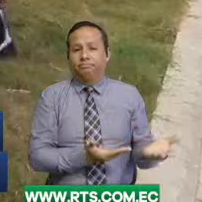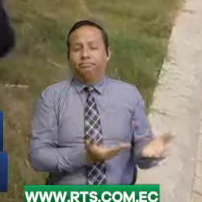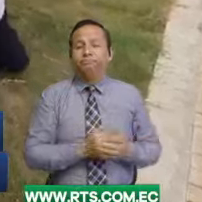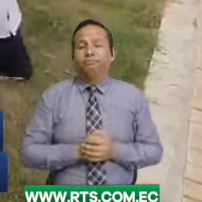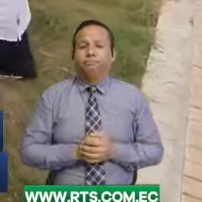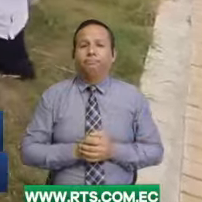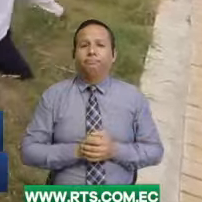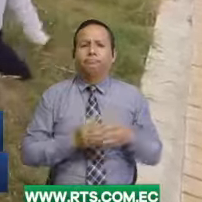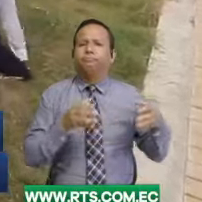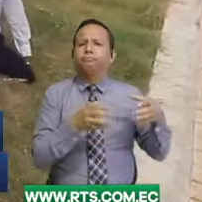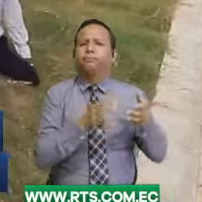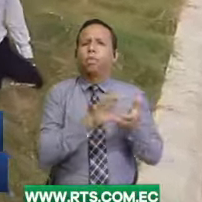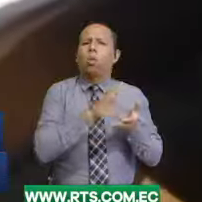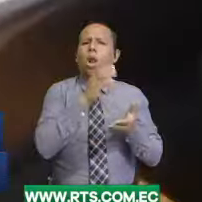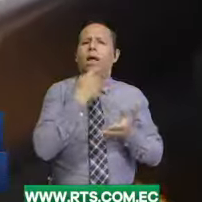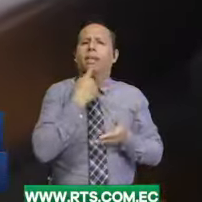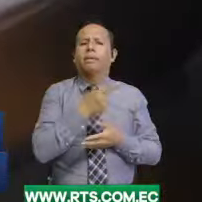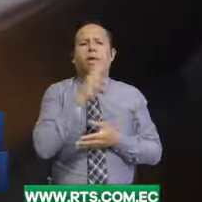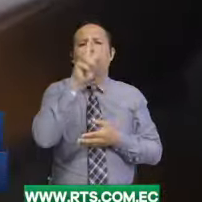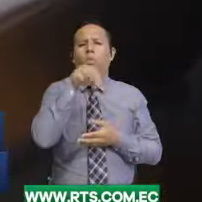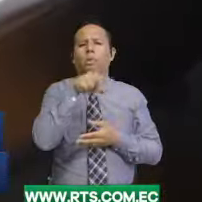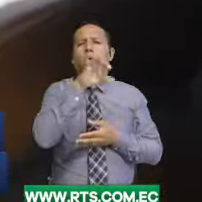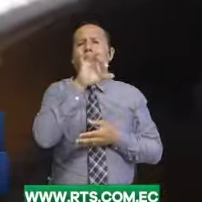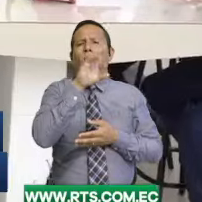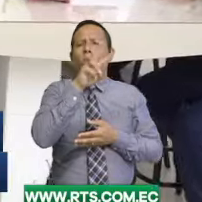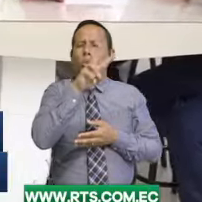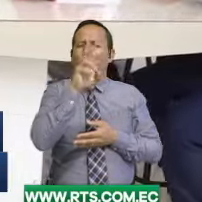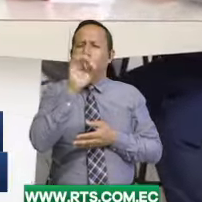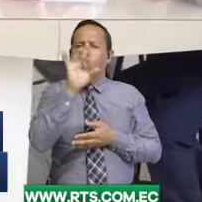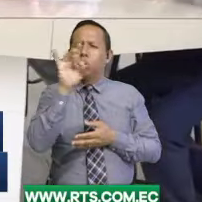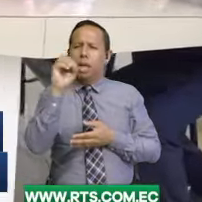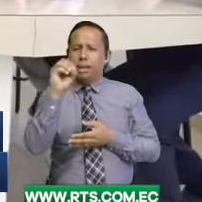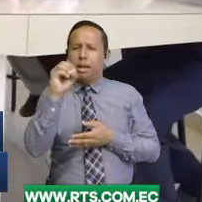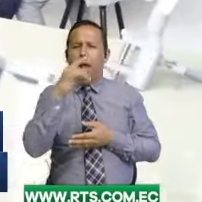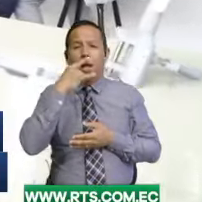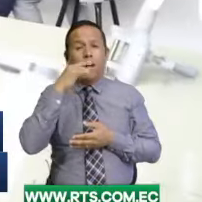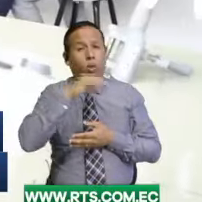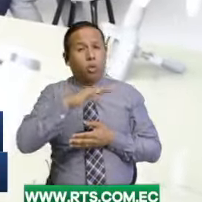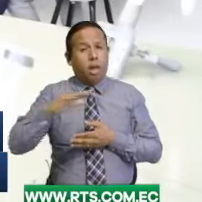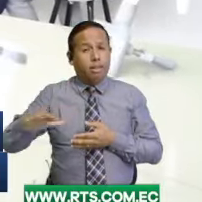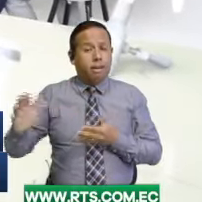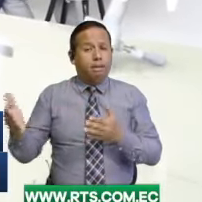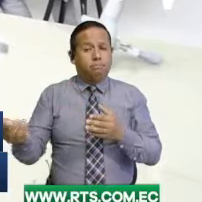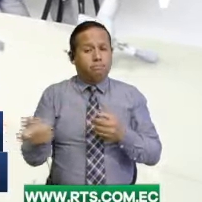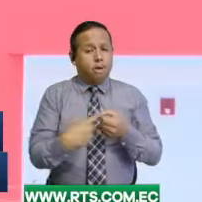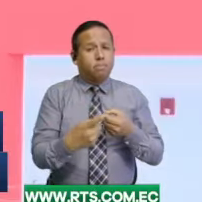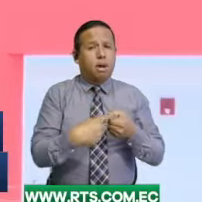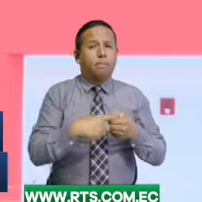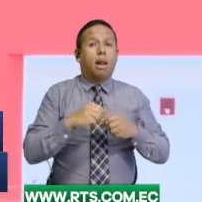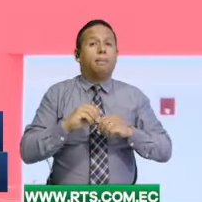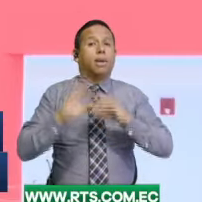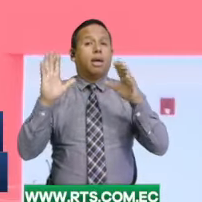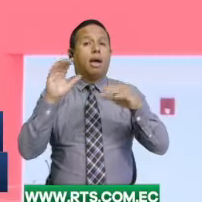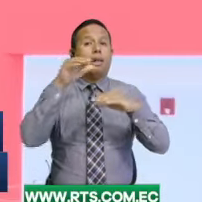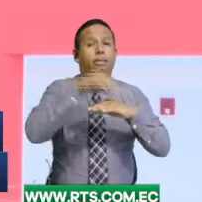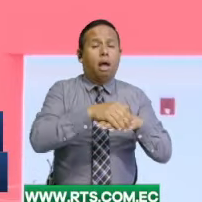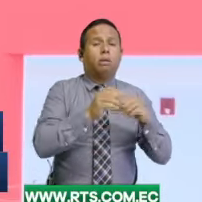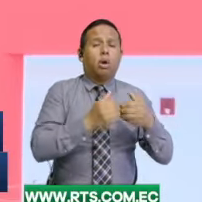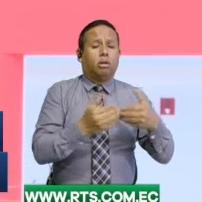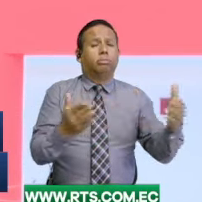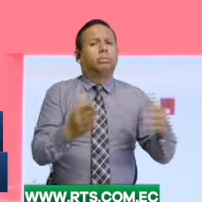El establecimiento ofrece formación para 2.280 estudiantes desde el nivel inicial hasta bachillerato en 2 jornadas. Una década y